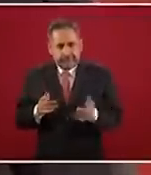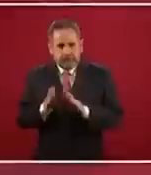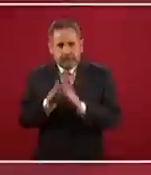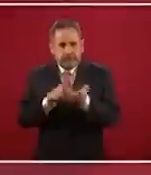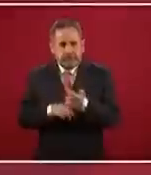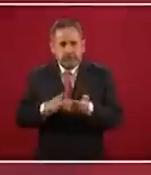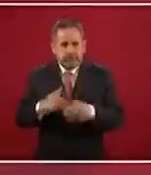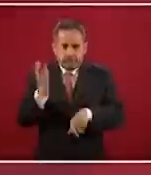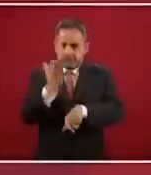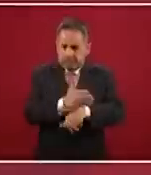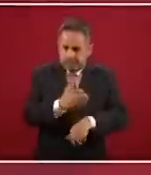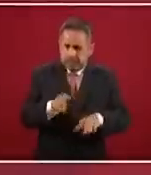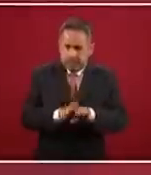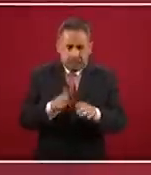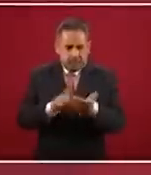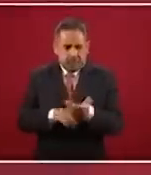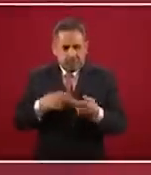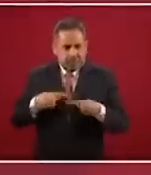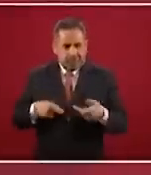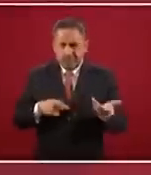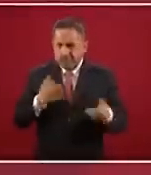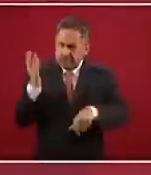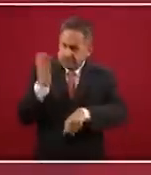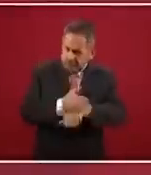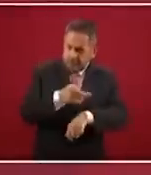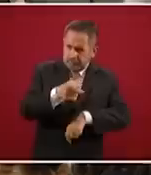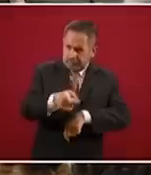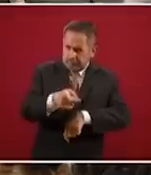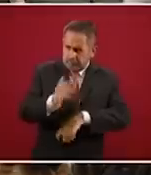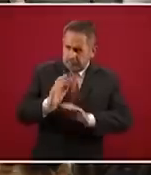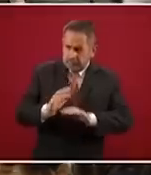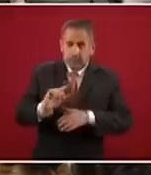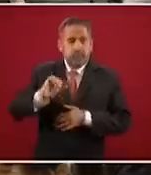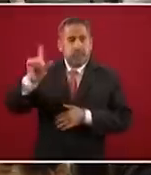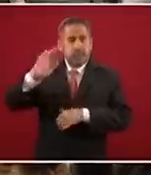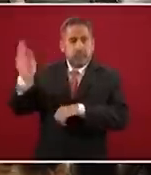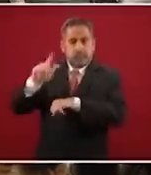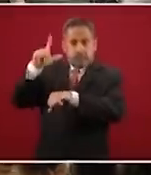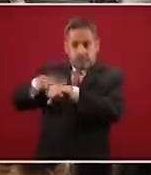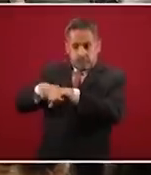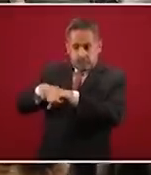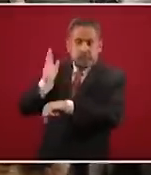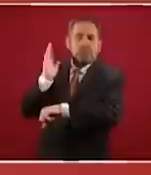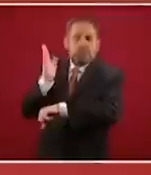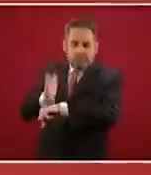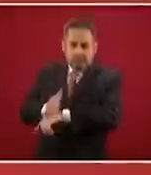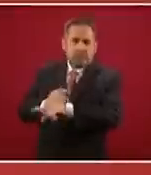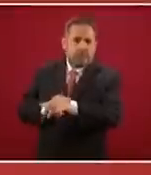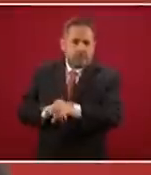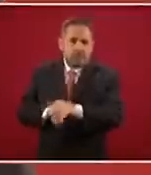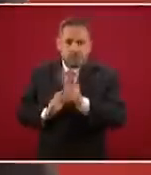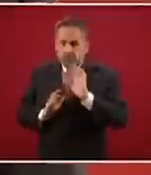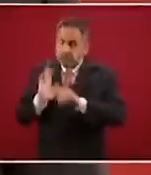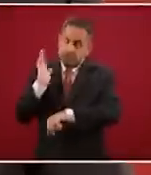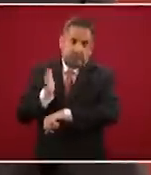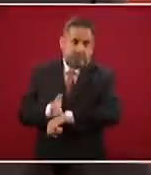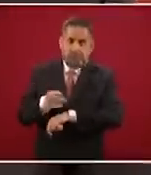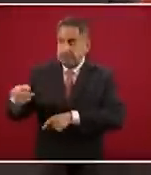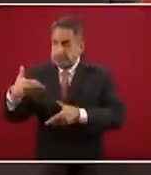puede haber sanción al funcionario. En el caso de los funcionarios federales, hay sanción.